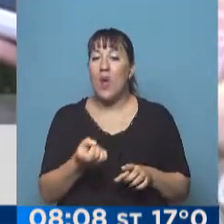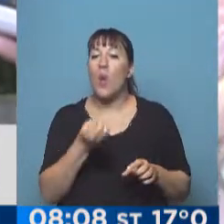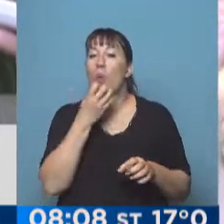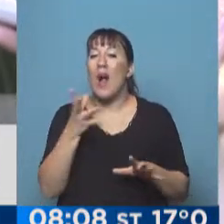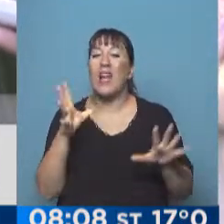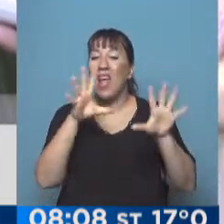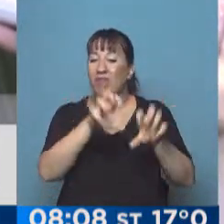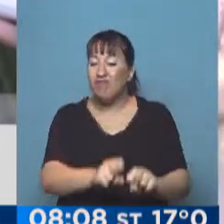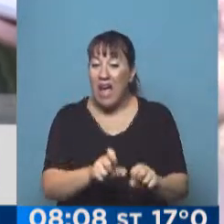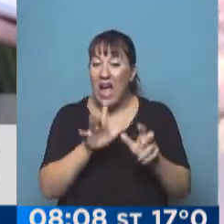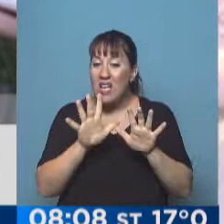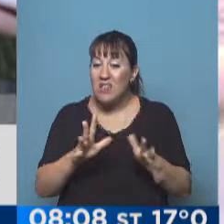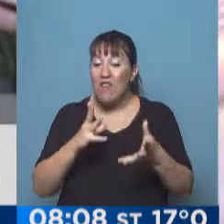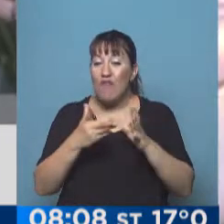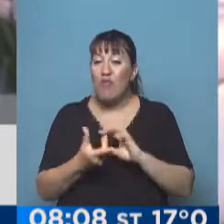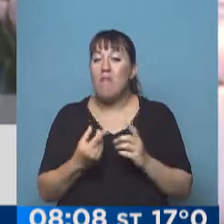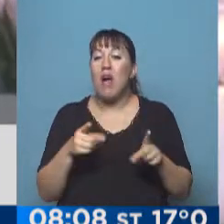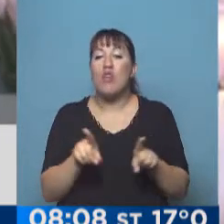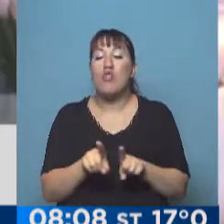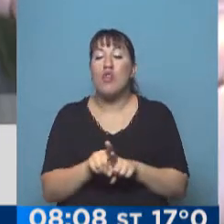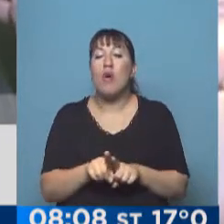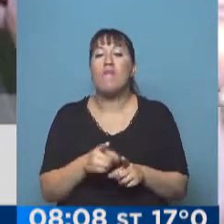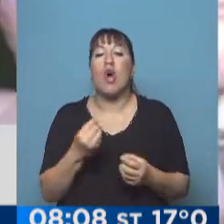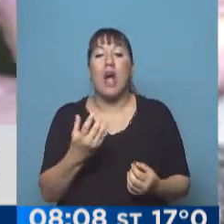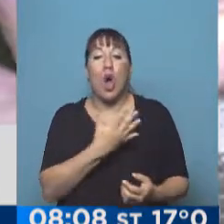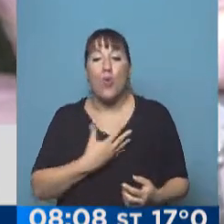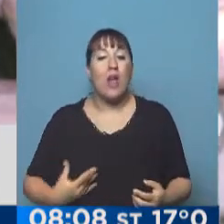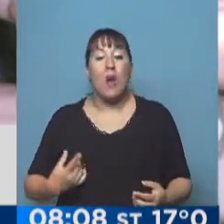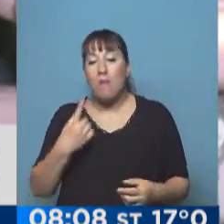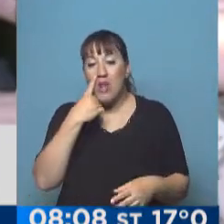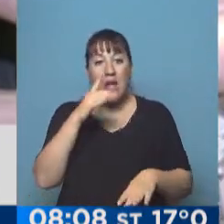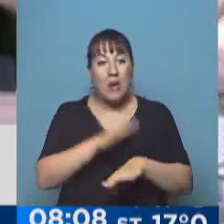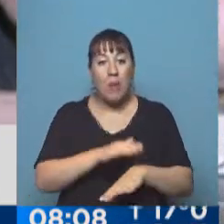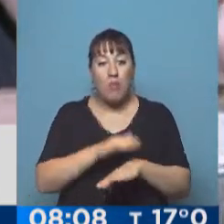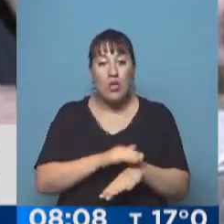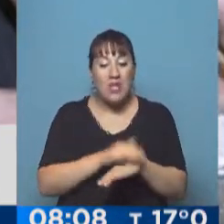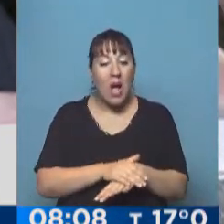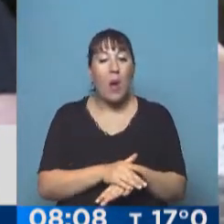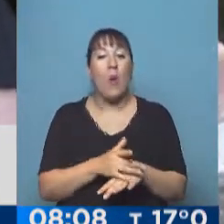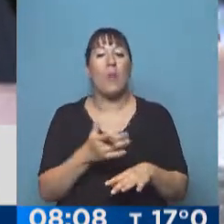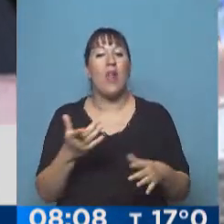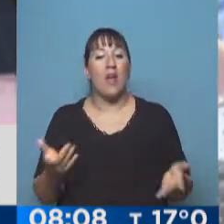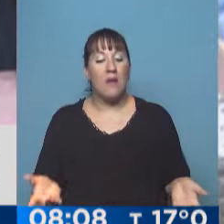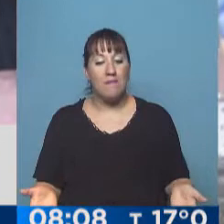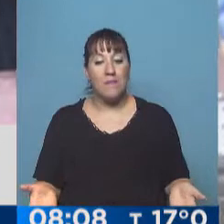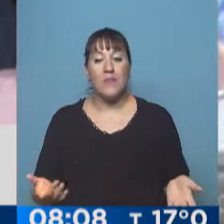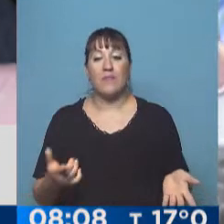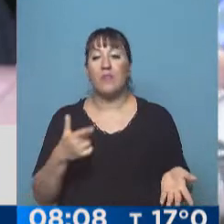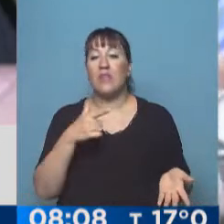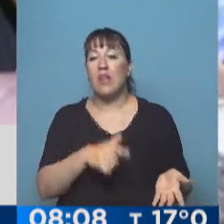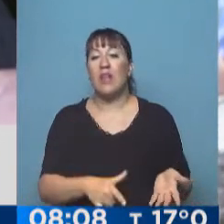esa característica es lo que impide a un gobierno municipal responsable porque en la provincia el responsable en